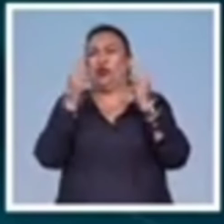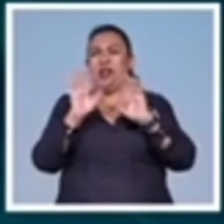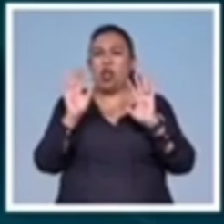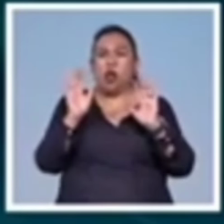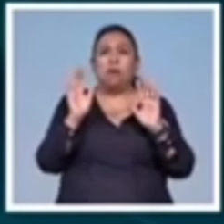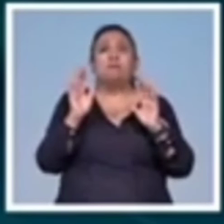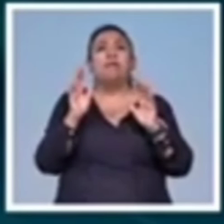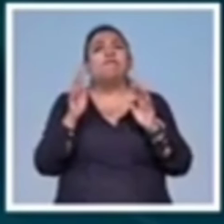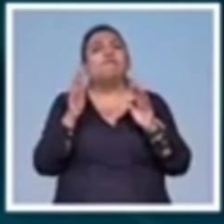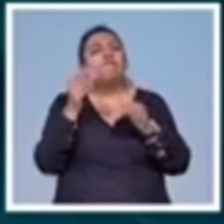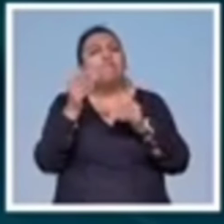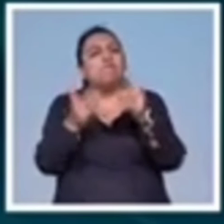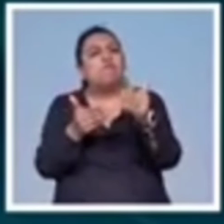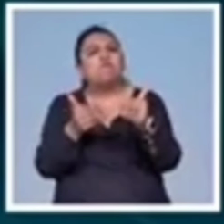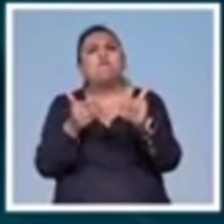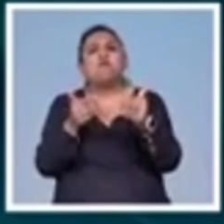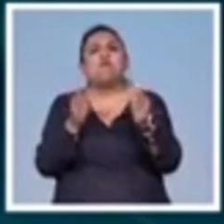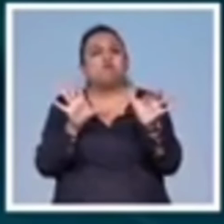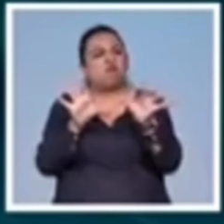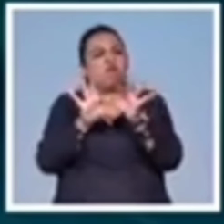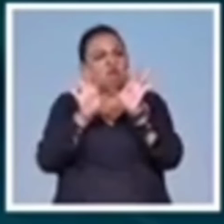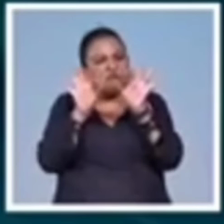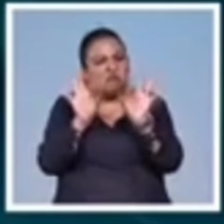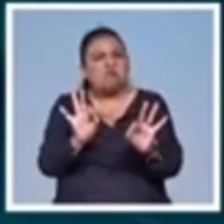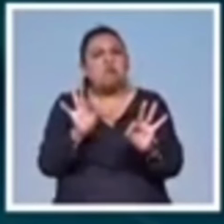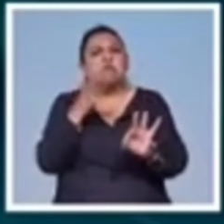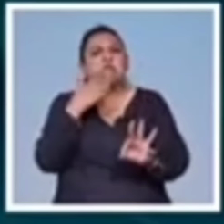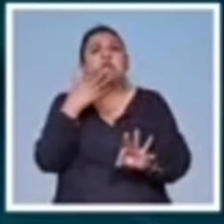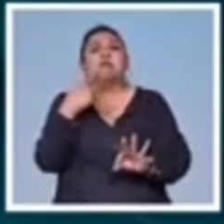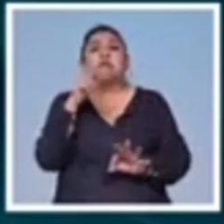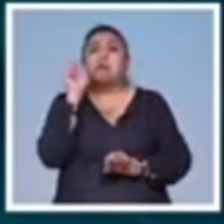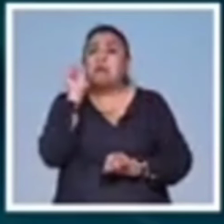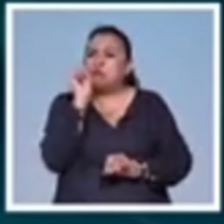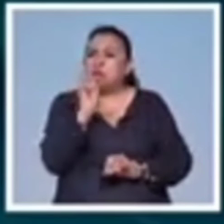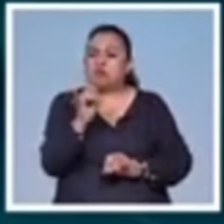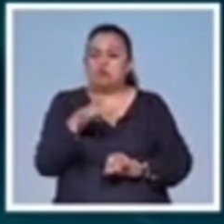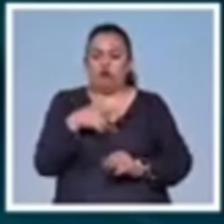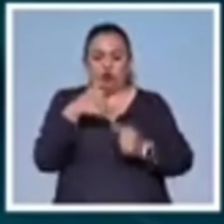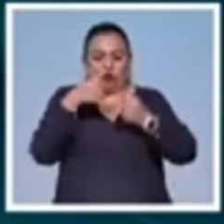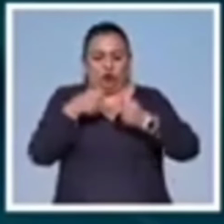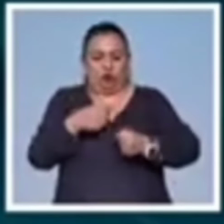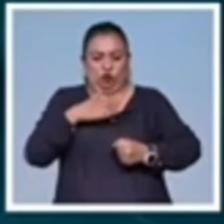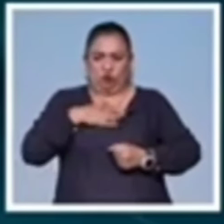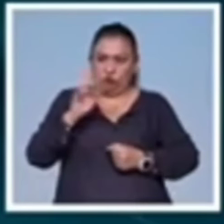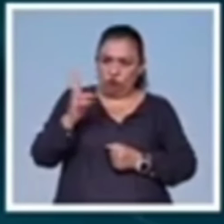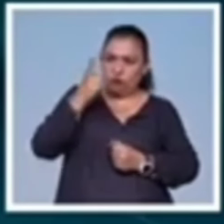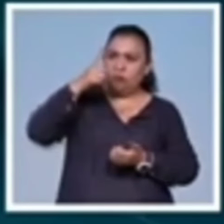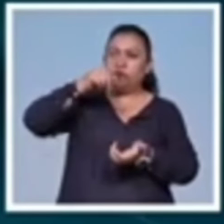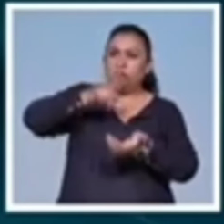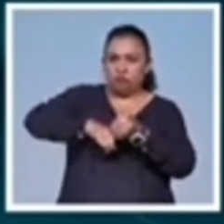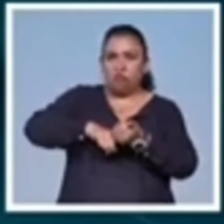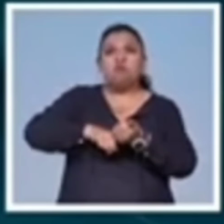procesarlos de manera prudente, pero sí con la firmeza que permita que la universidad